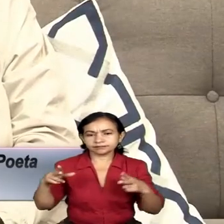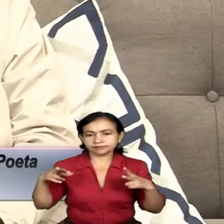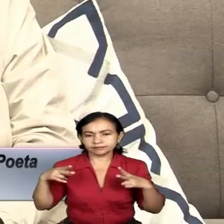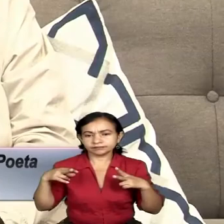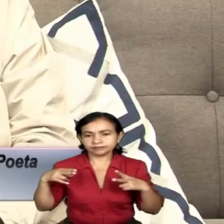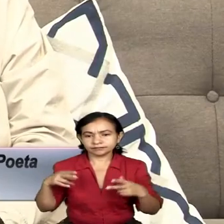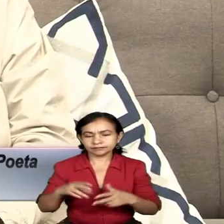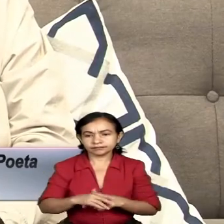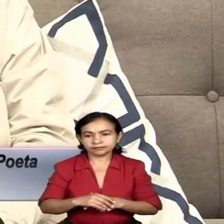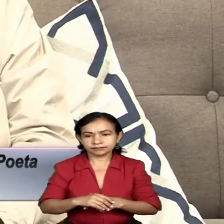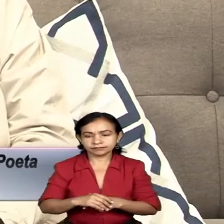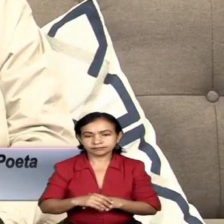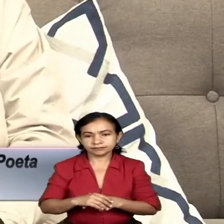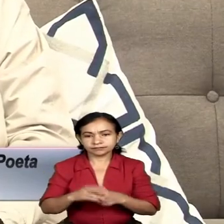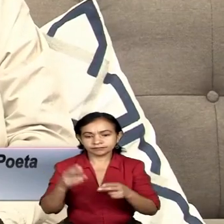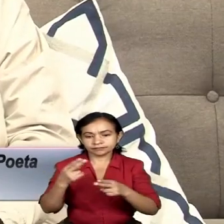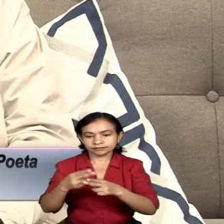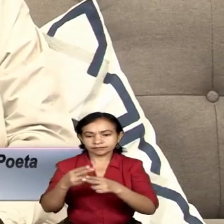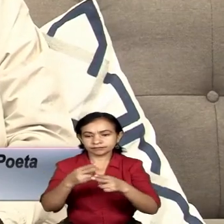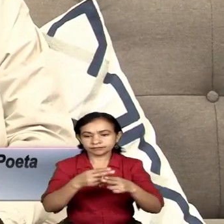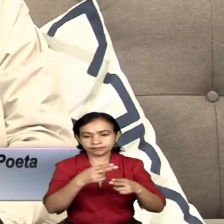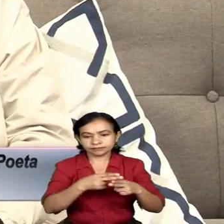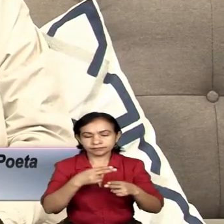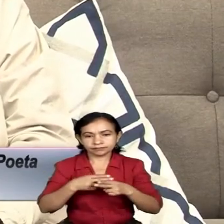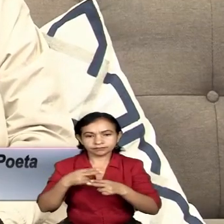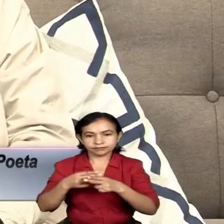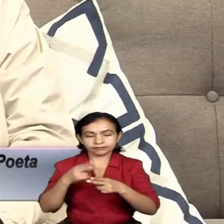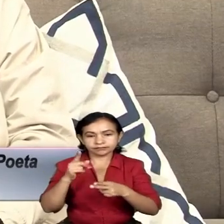que le quitó el nombre a todos los colegios